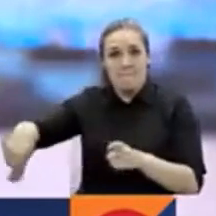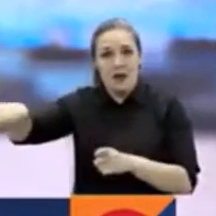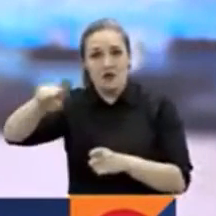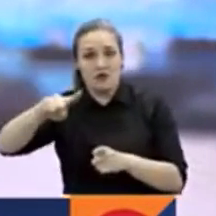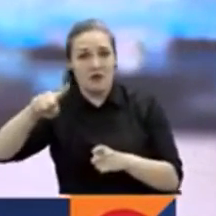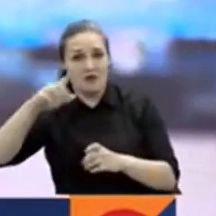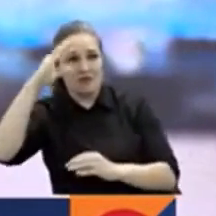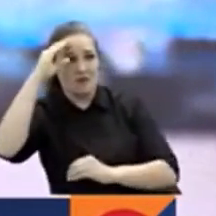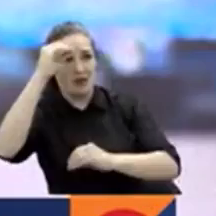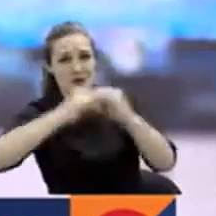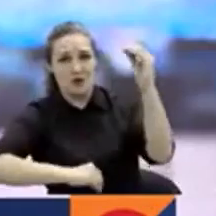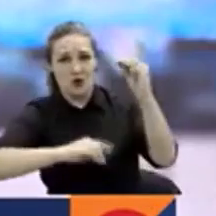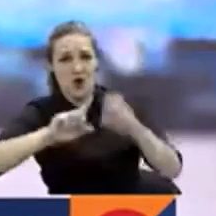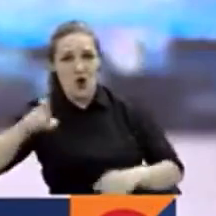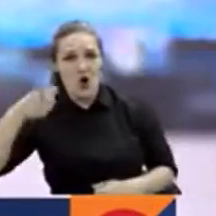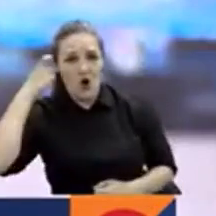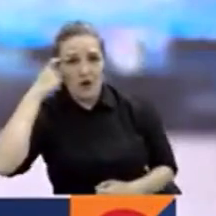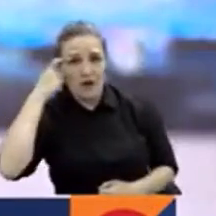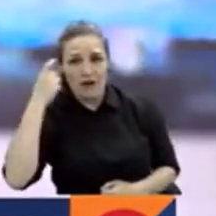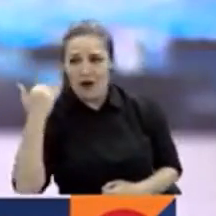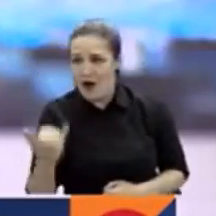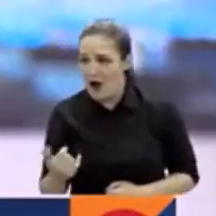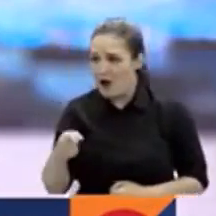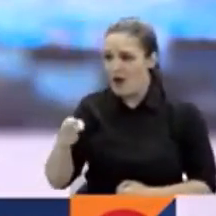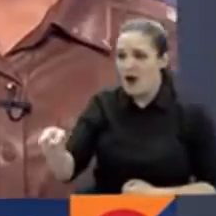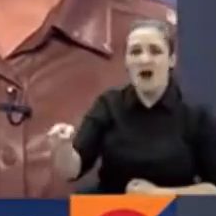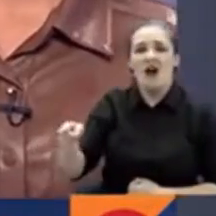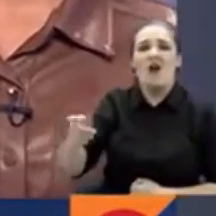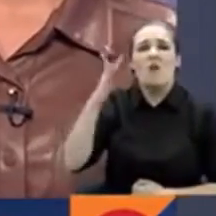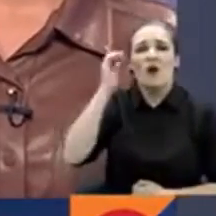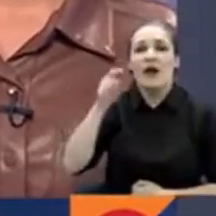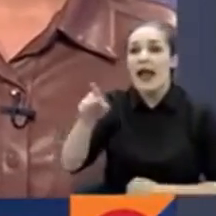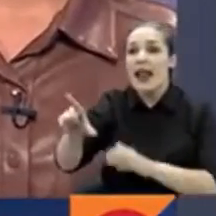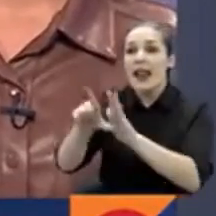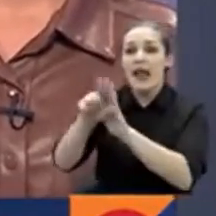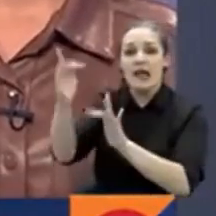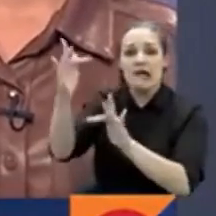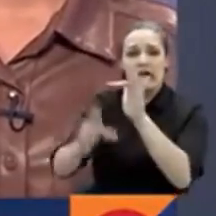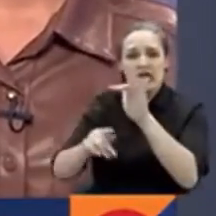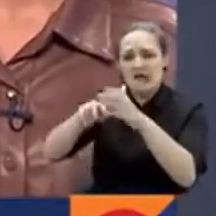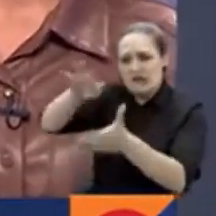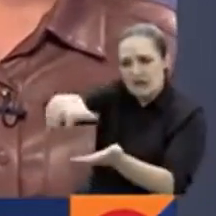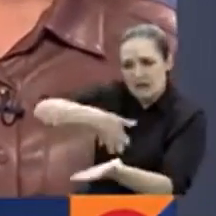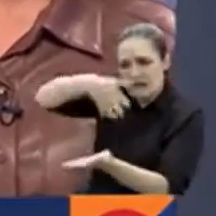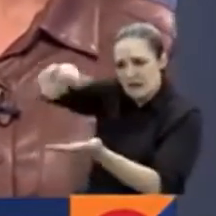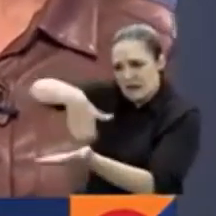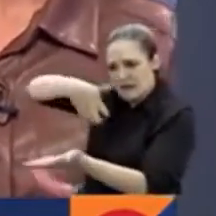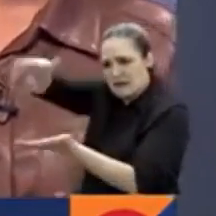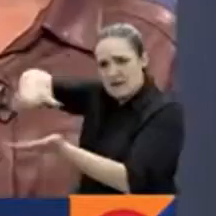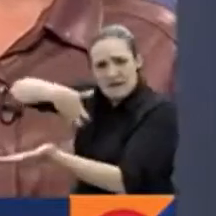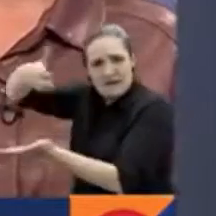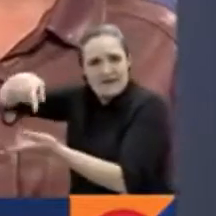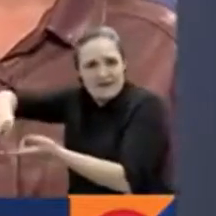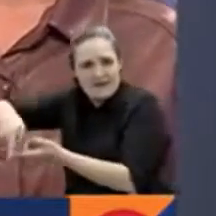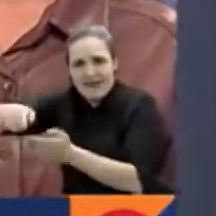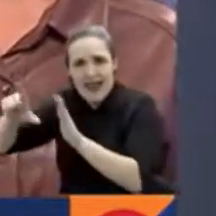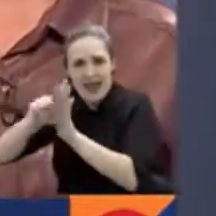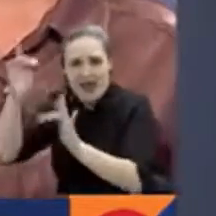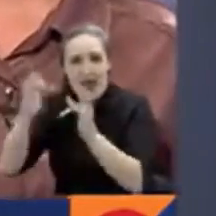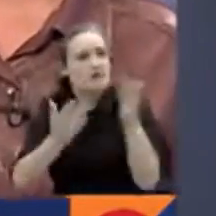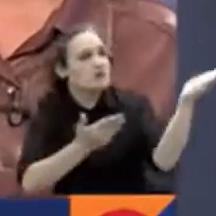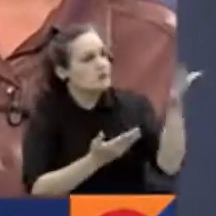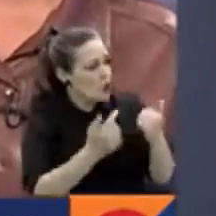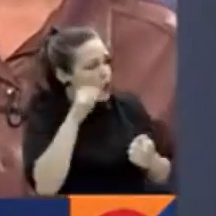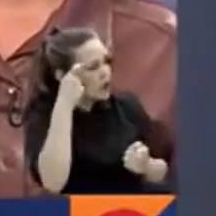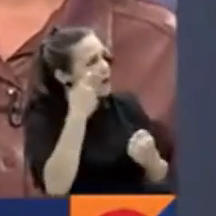gobierno porque están destruyendo las grandes dragas de minería ilegal. Congresistas hablaron de la importancia de que el gobierno se traslade a esta zona